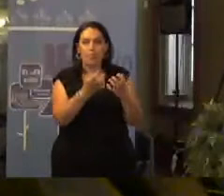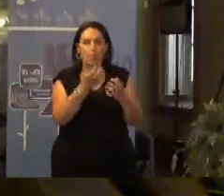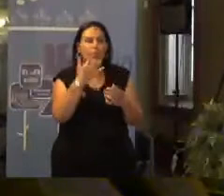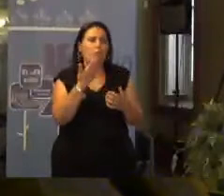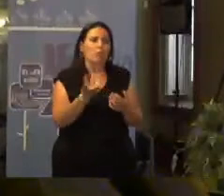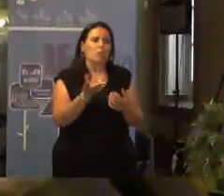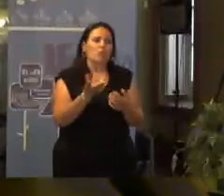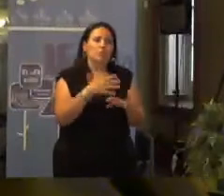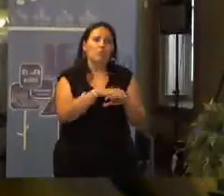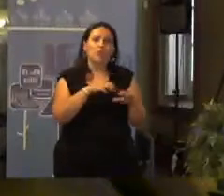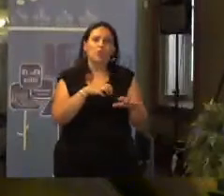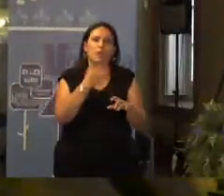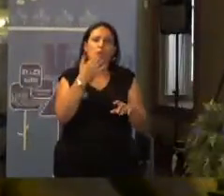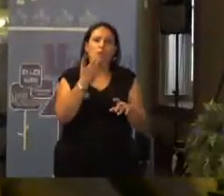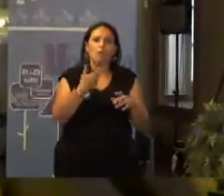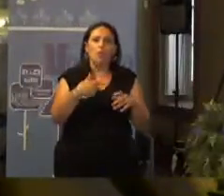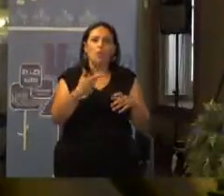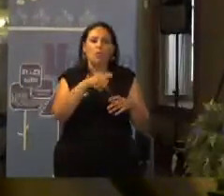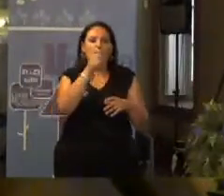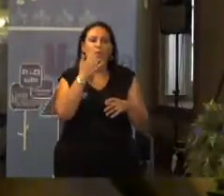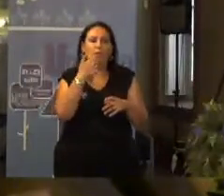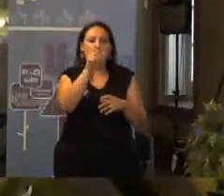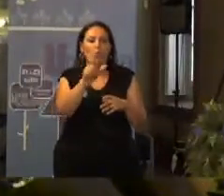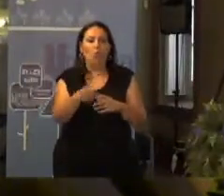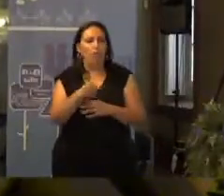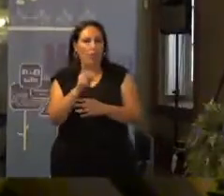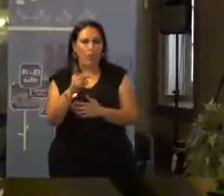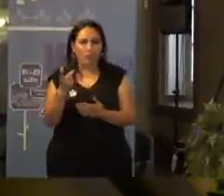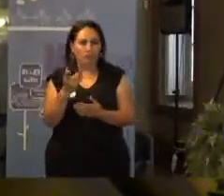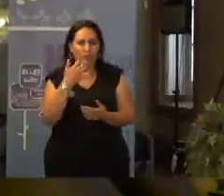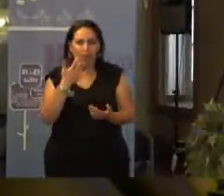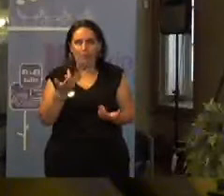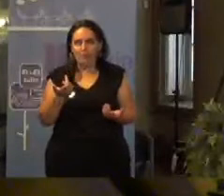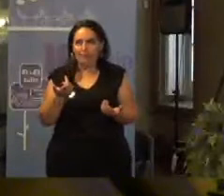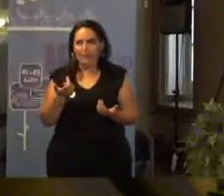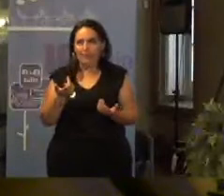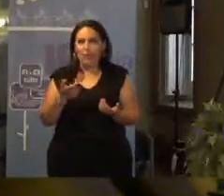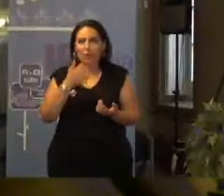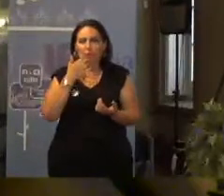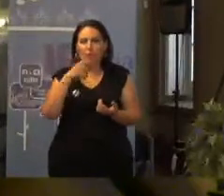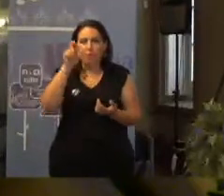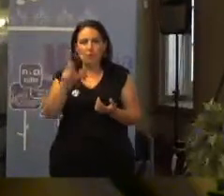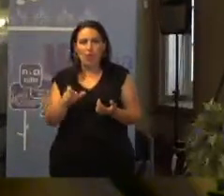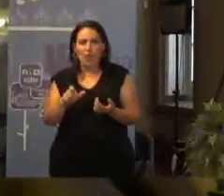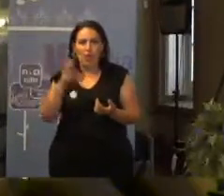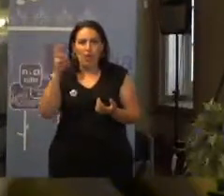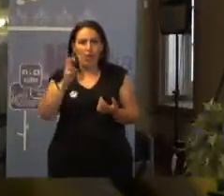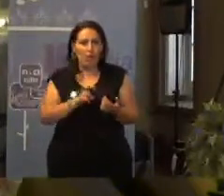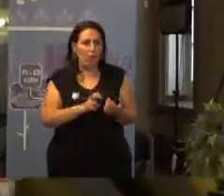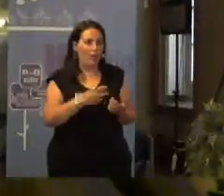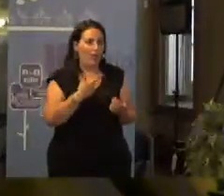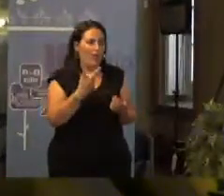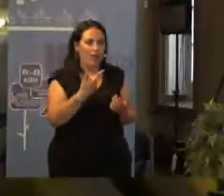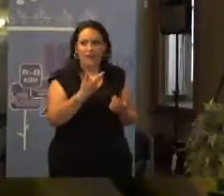decálogo é outra cosa de todo pirolos, que se baixou por aí Moisés, o tartamudo da